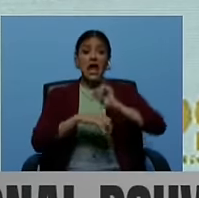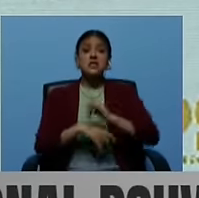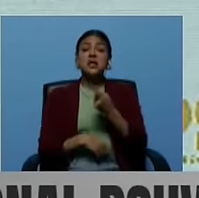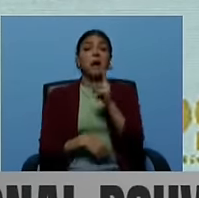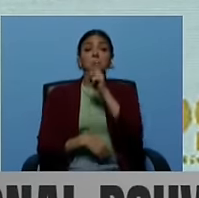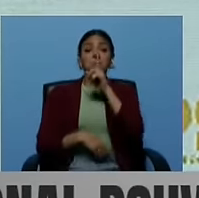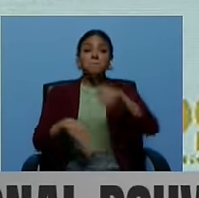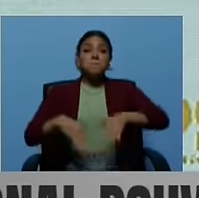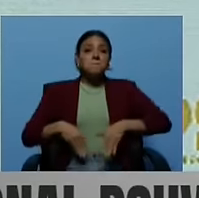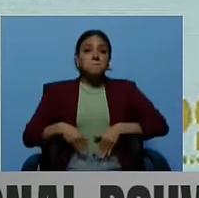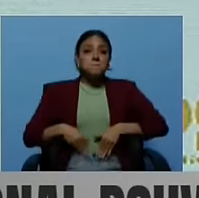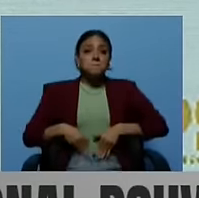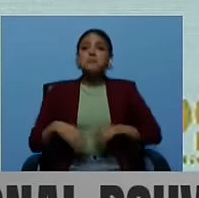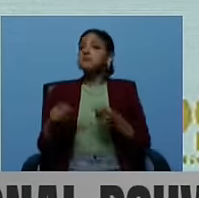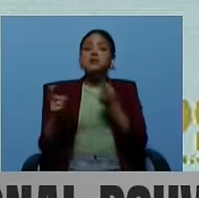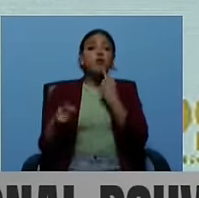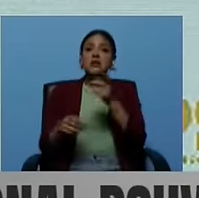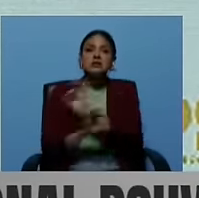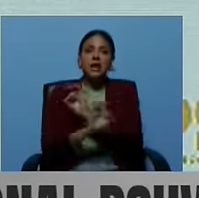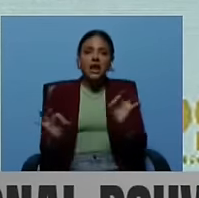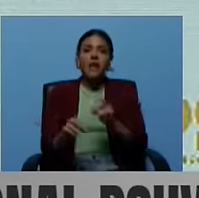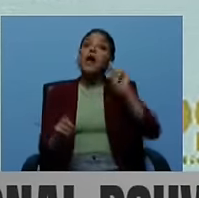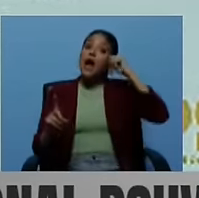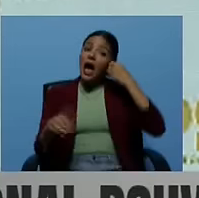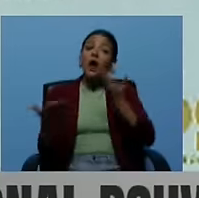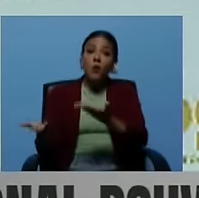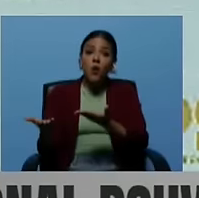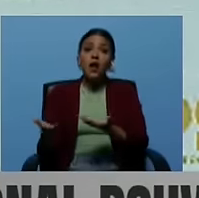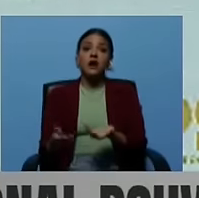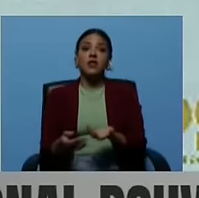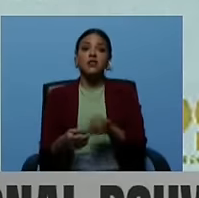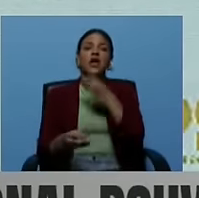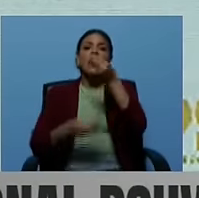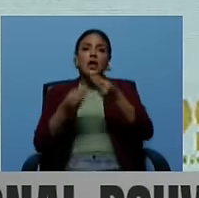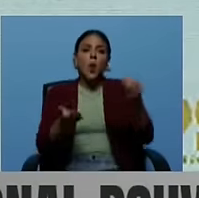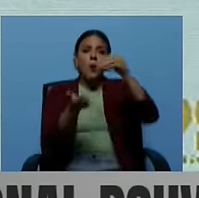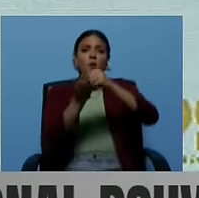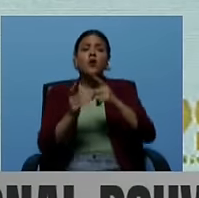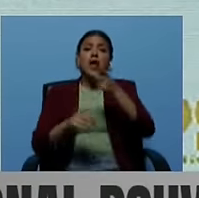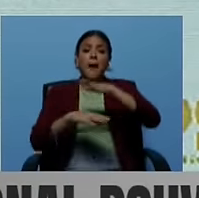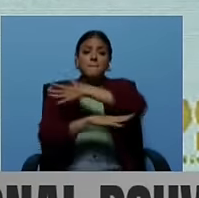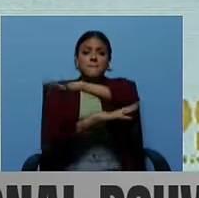Calladita, acuérdense, no se hagan los locos. La pusieron hasta en la Plaza Altamira, ¿vale?